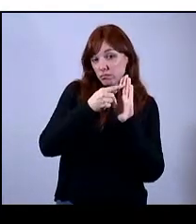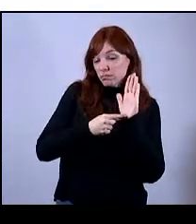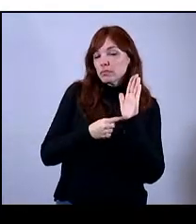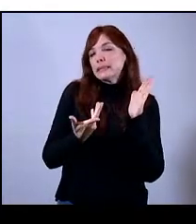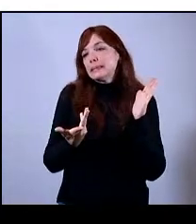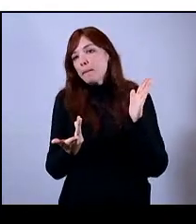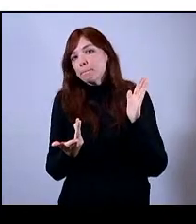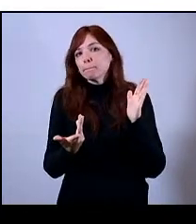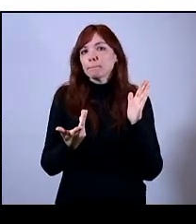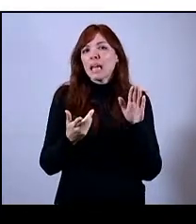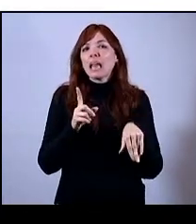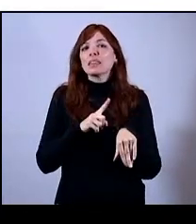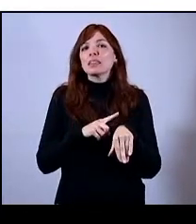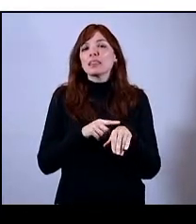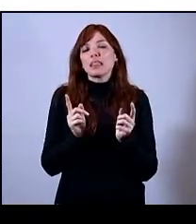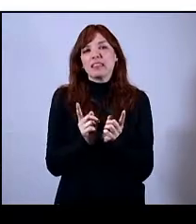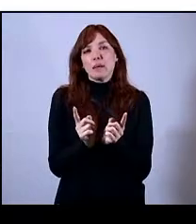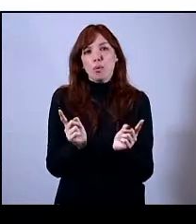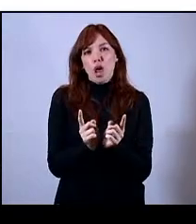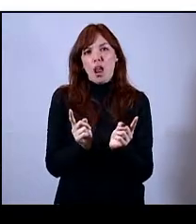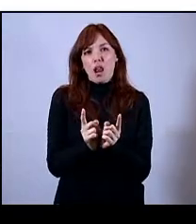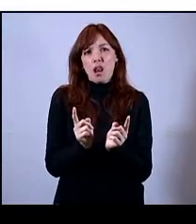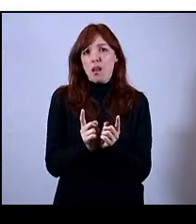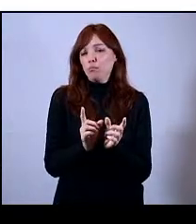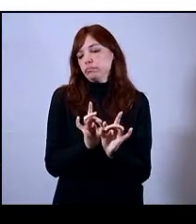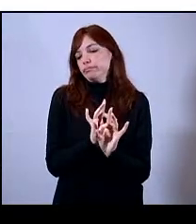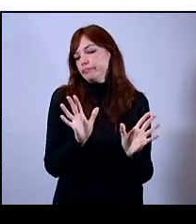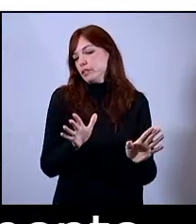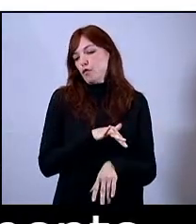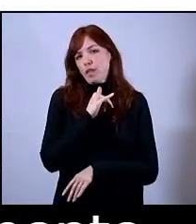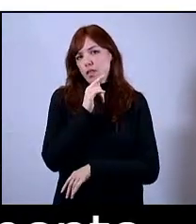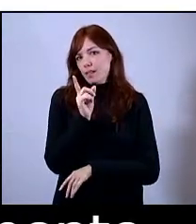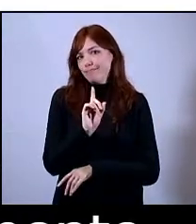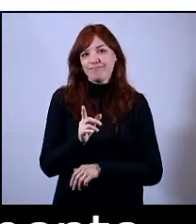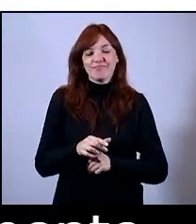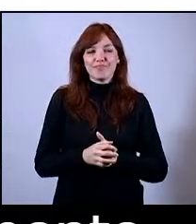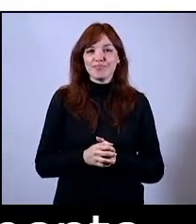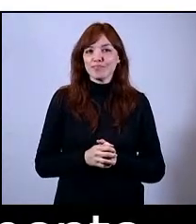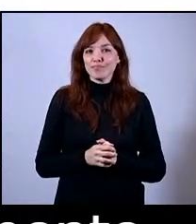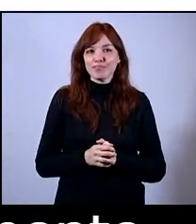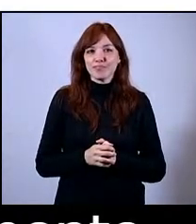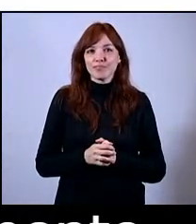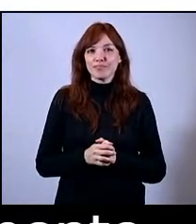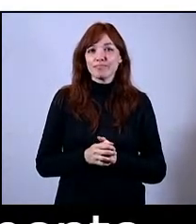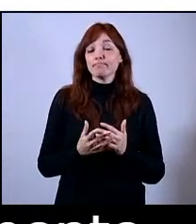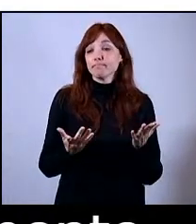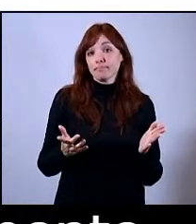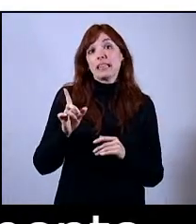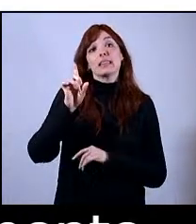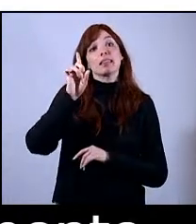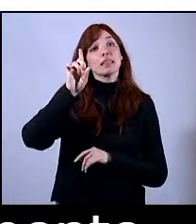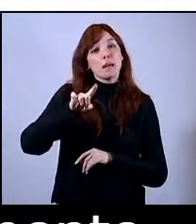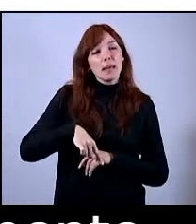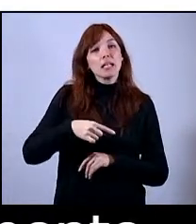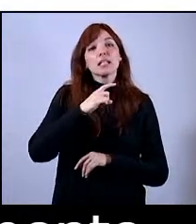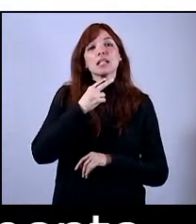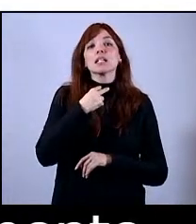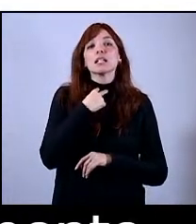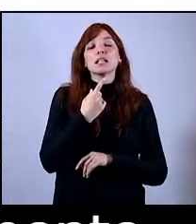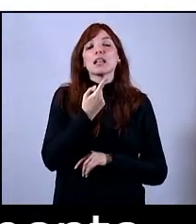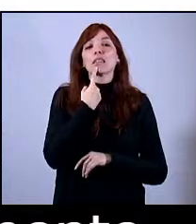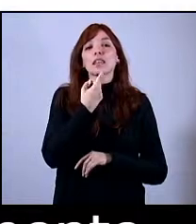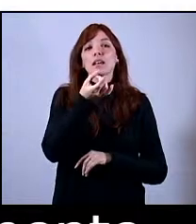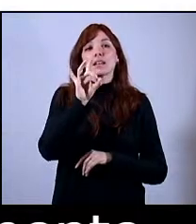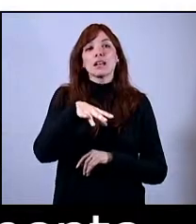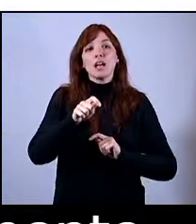que son temporales y claramente insuficientes. Asimismo, lo han dicho las